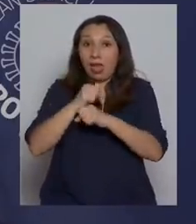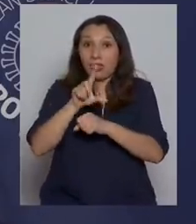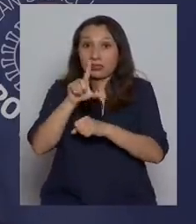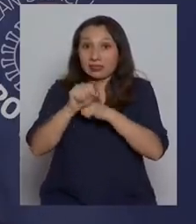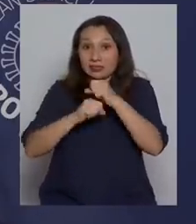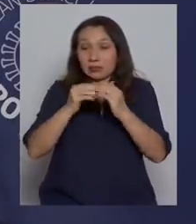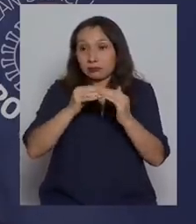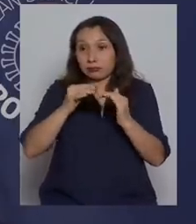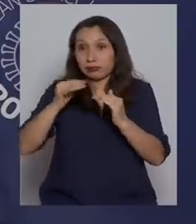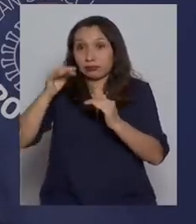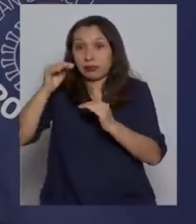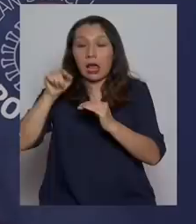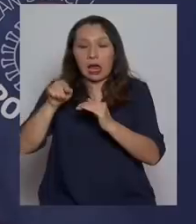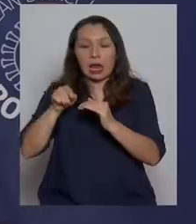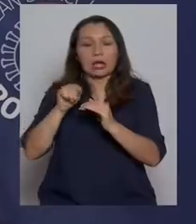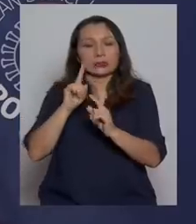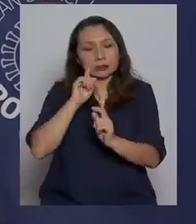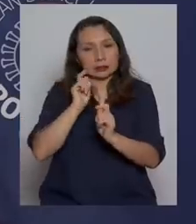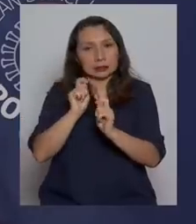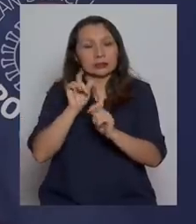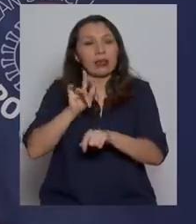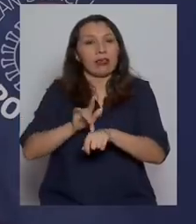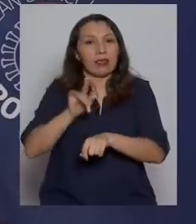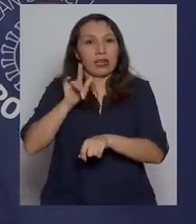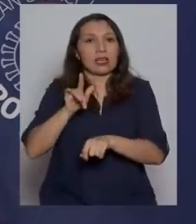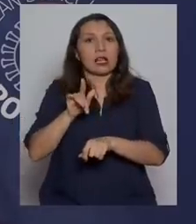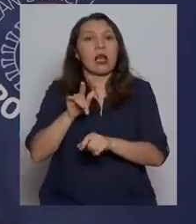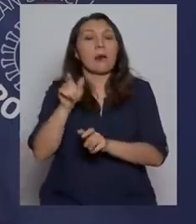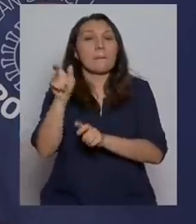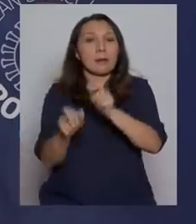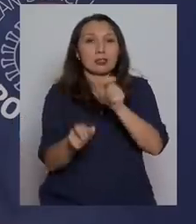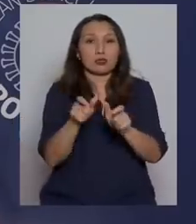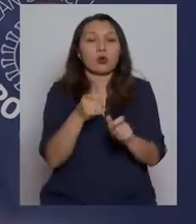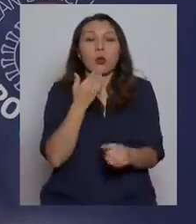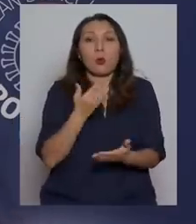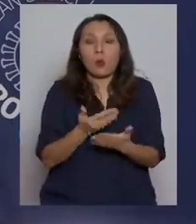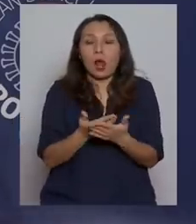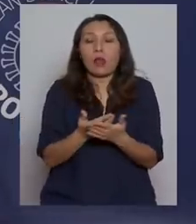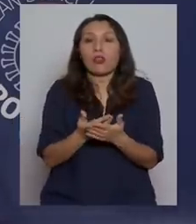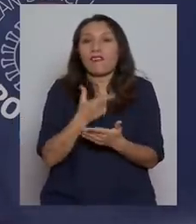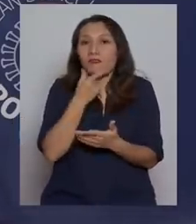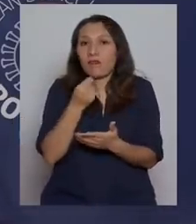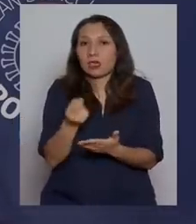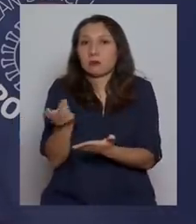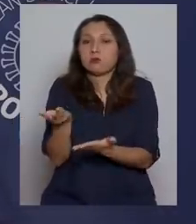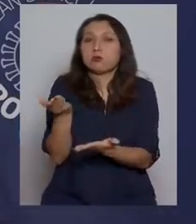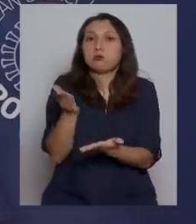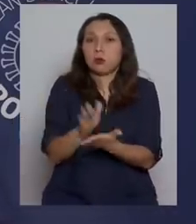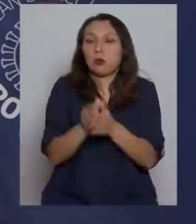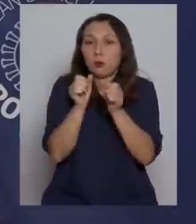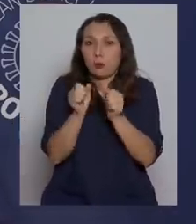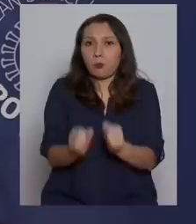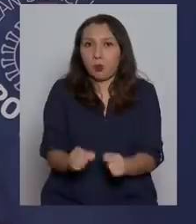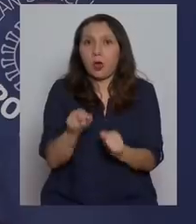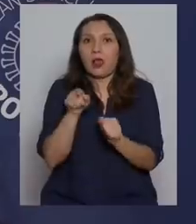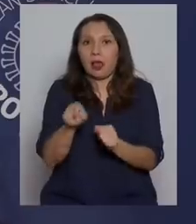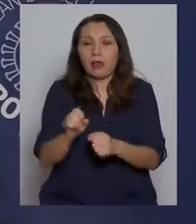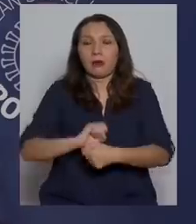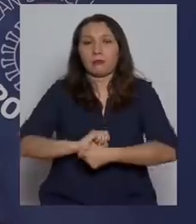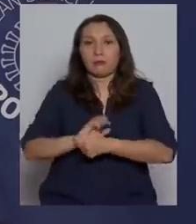concentra efectivamente el mayor número de riesgo de morir, de